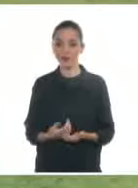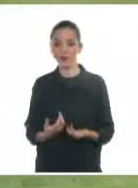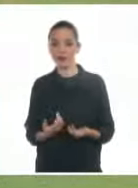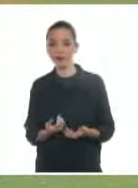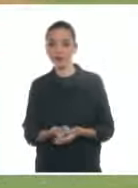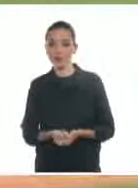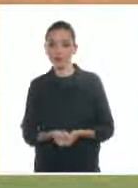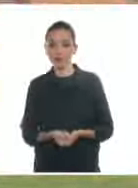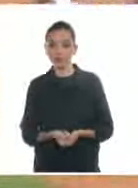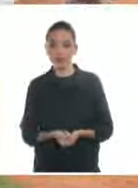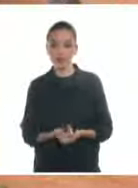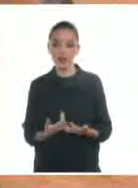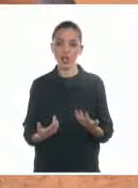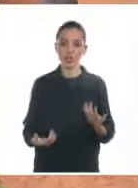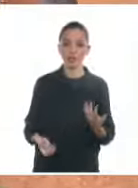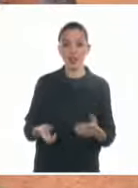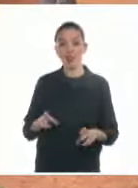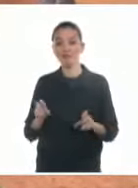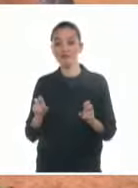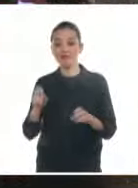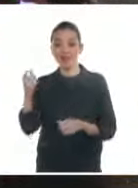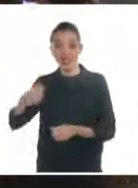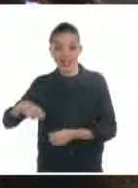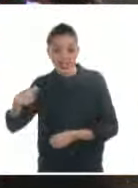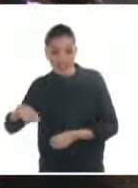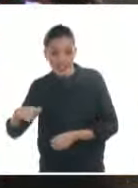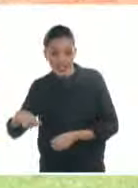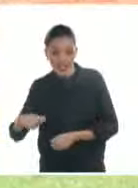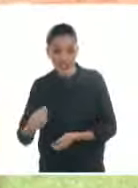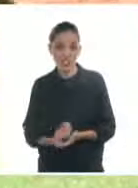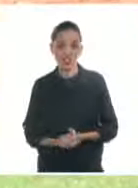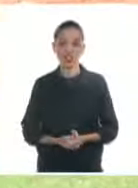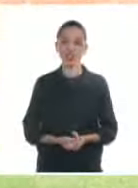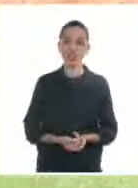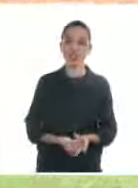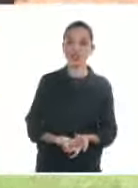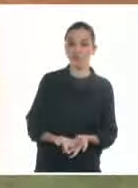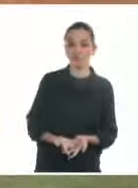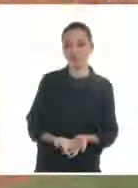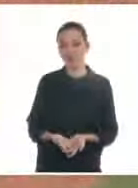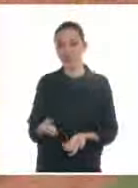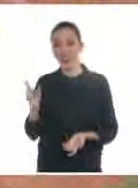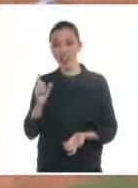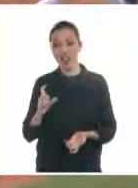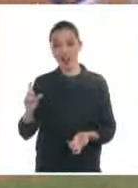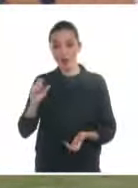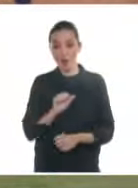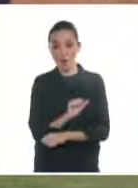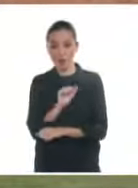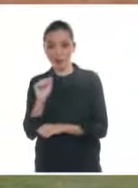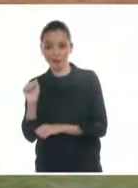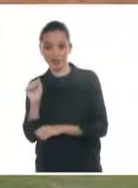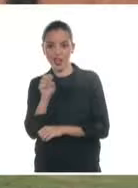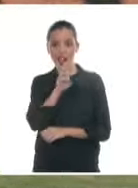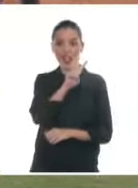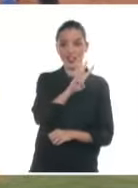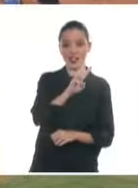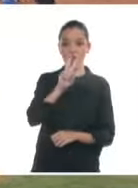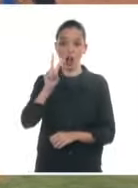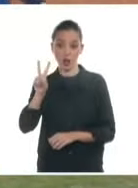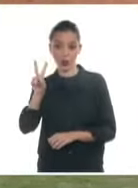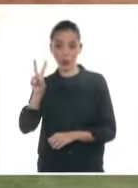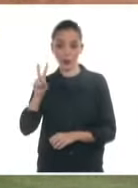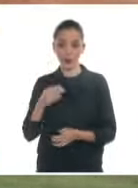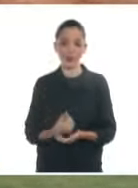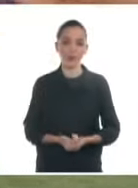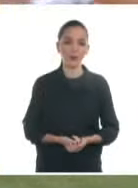una polémica decisión arbitral para que los visitantes ganaran el enfrentamiento particular 3-2. Lástima que después de 4 buenos